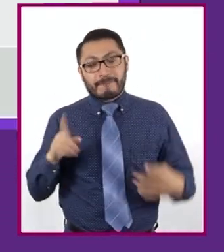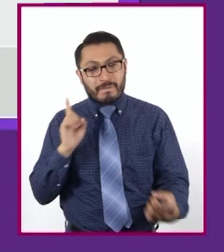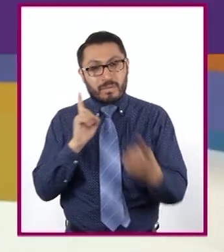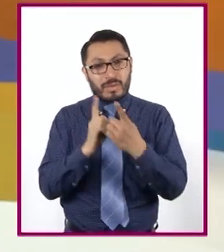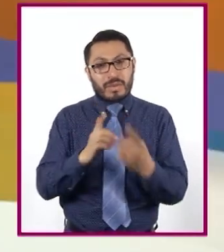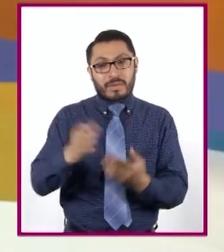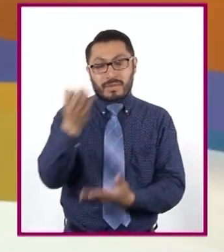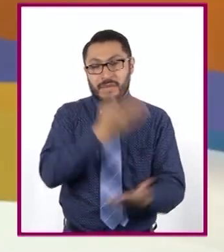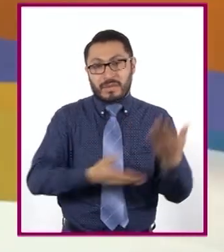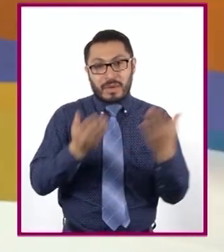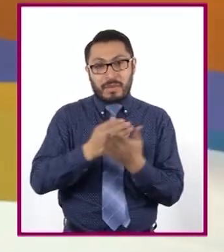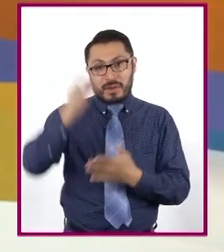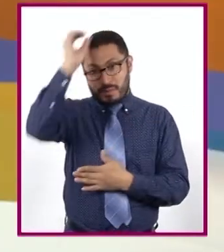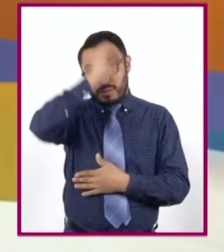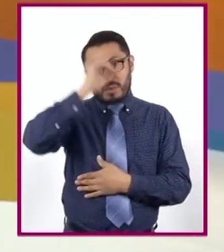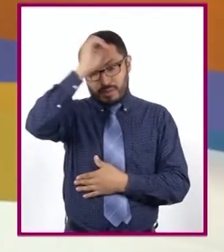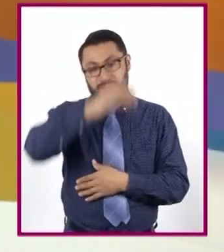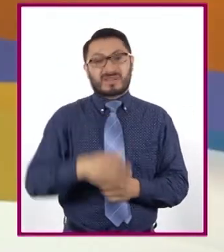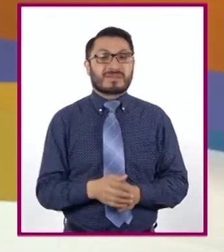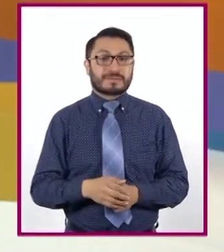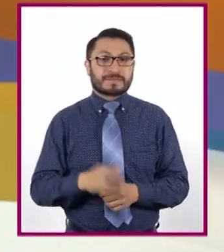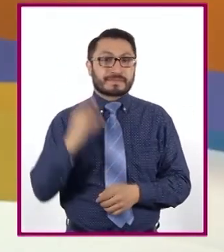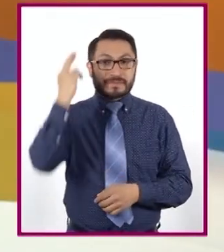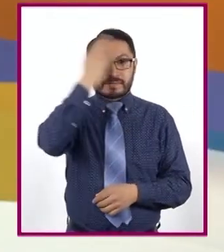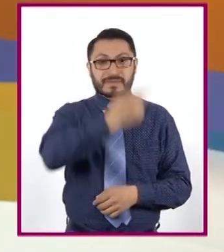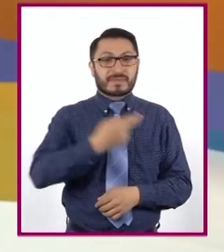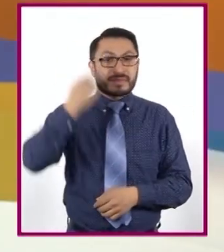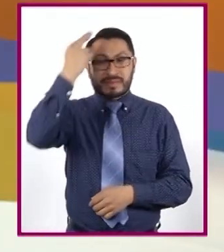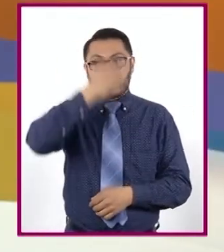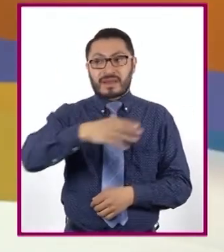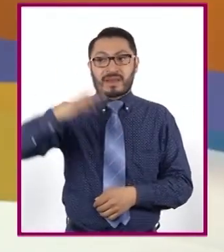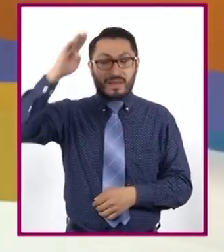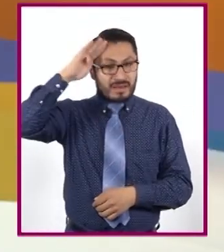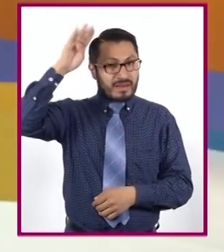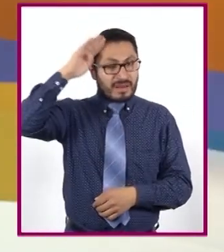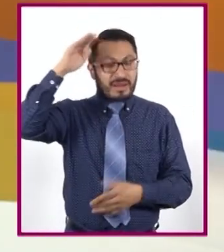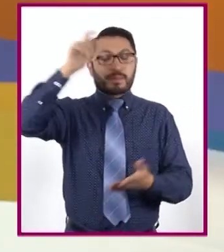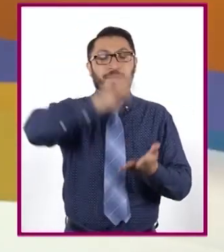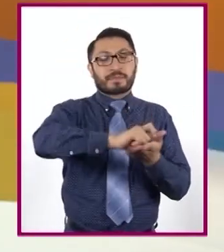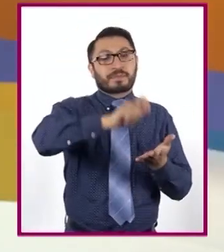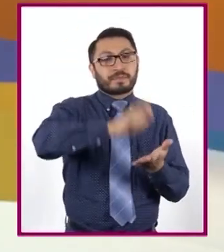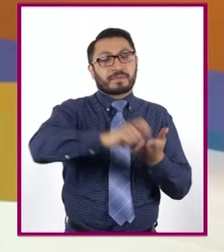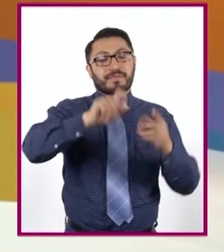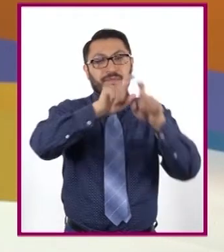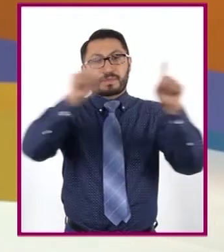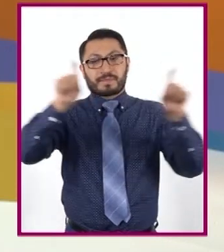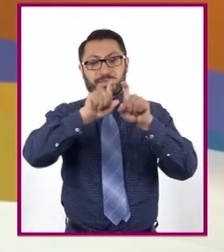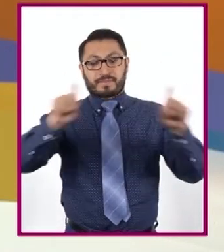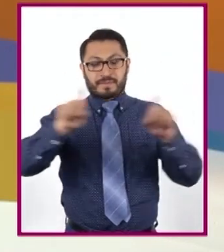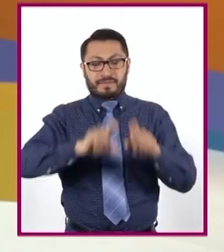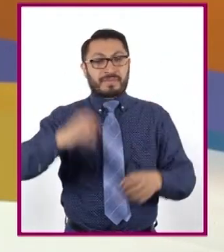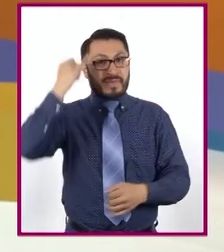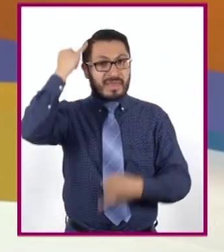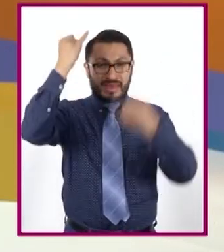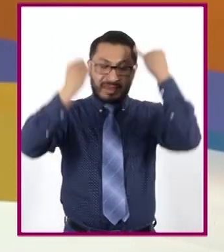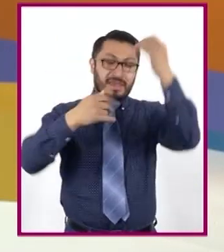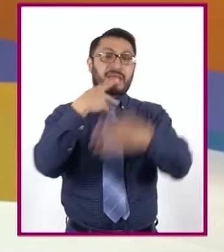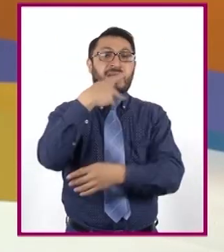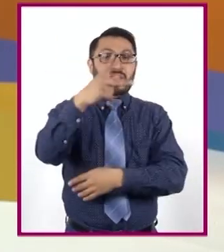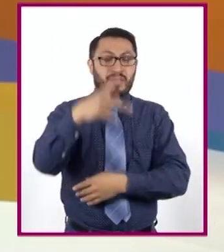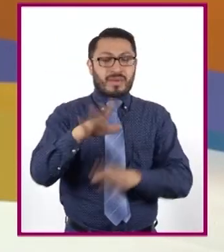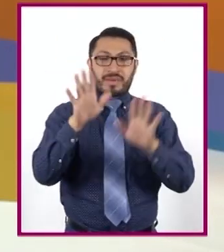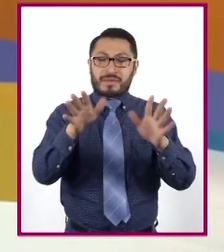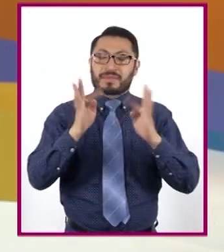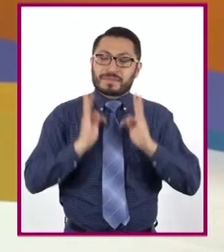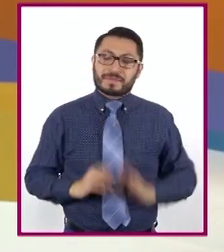opinión. Obsérvenlo, piensen y escriban en cada rubro sus ideas. Háganlo con calma